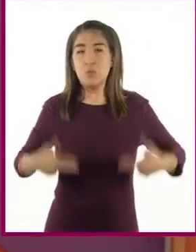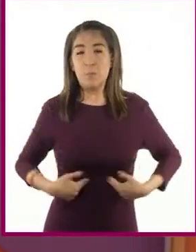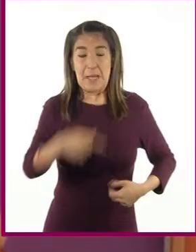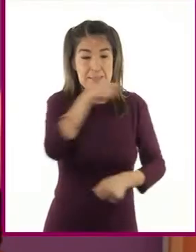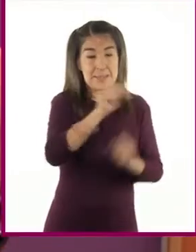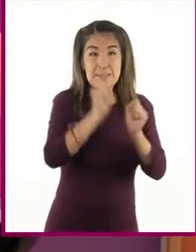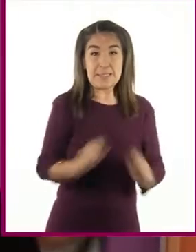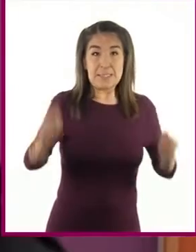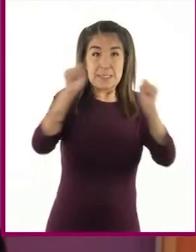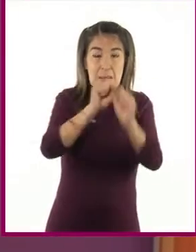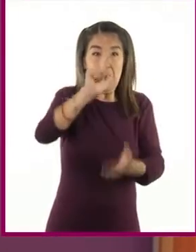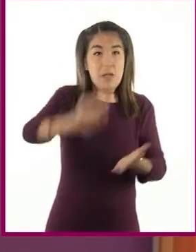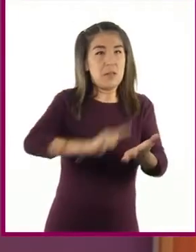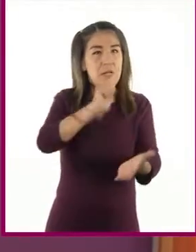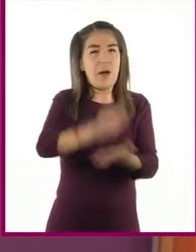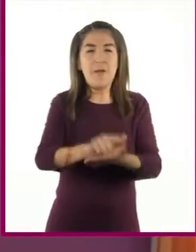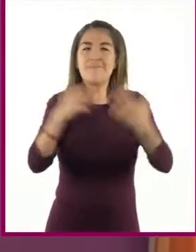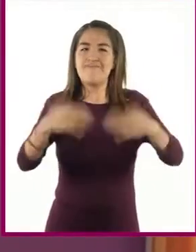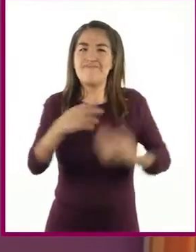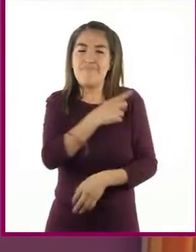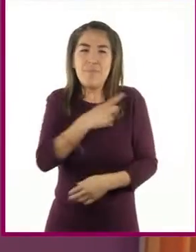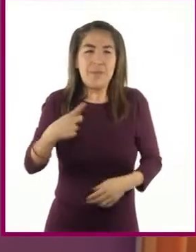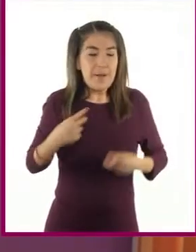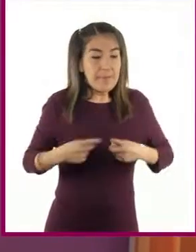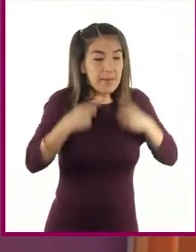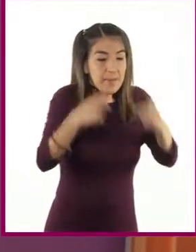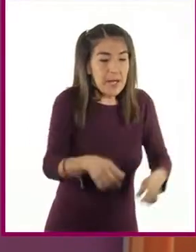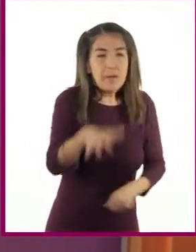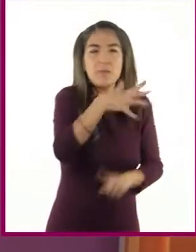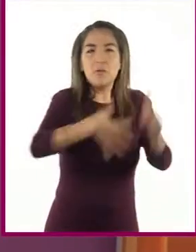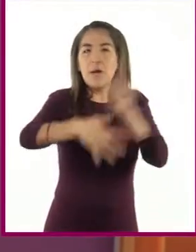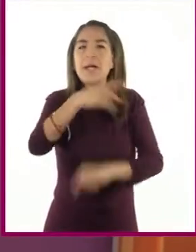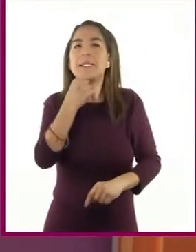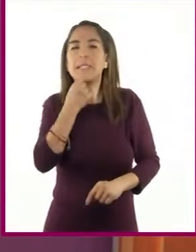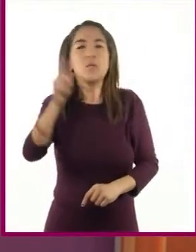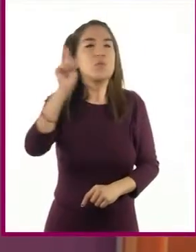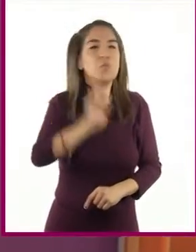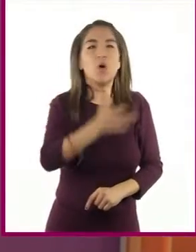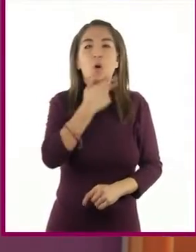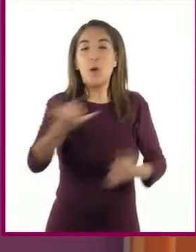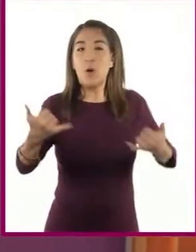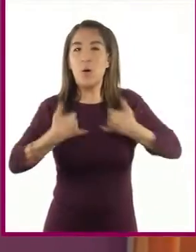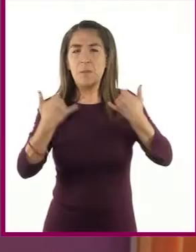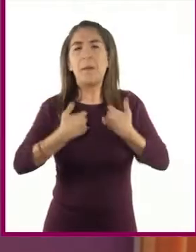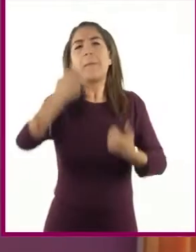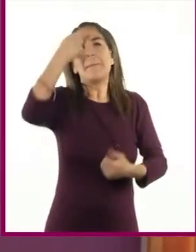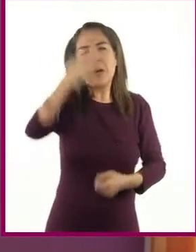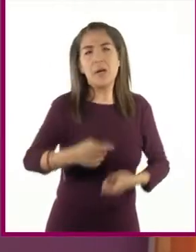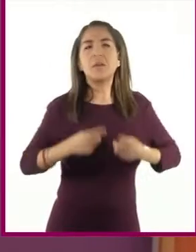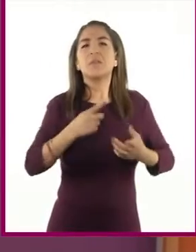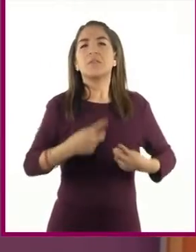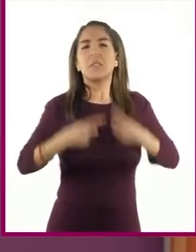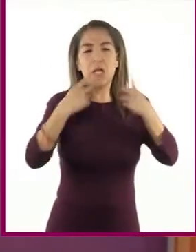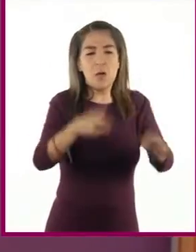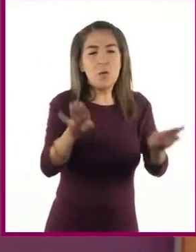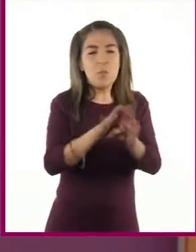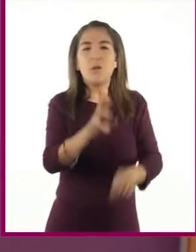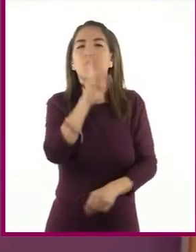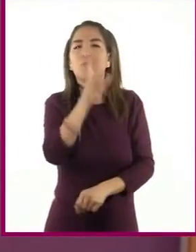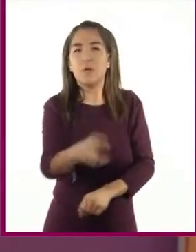legal debe proporcionar a las niñas, los niños y los jóvenes los medios para obtener una respuesta